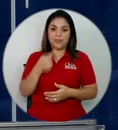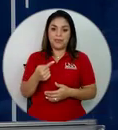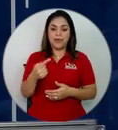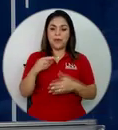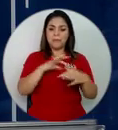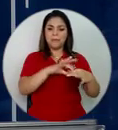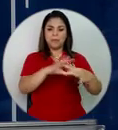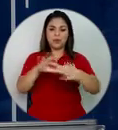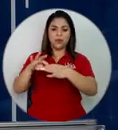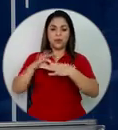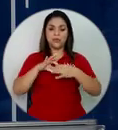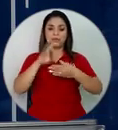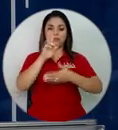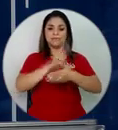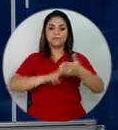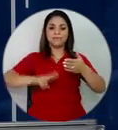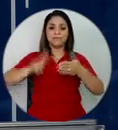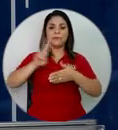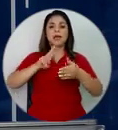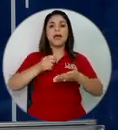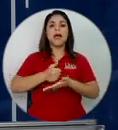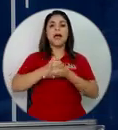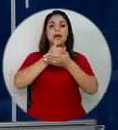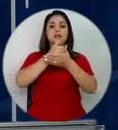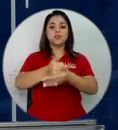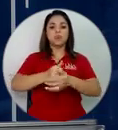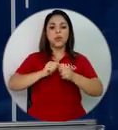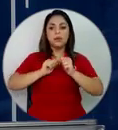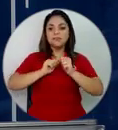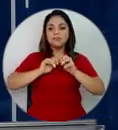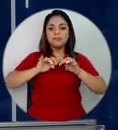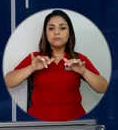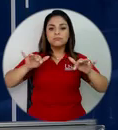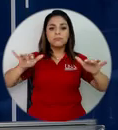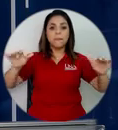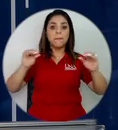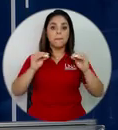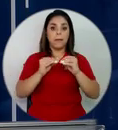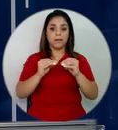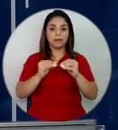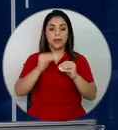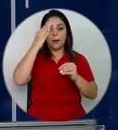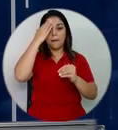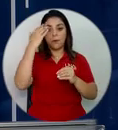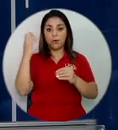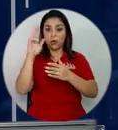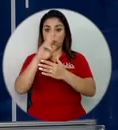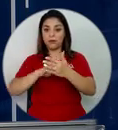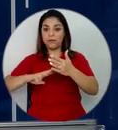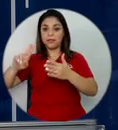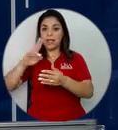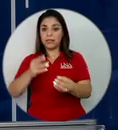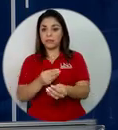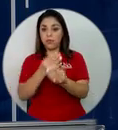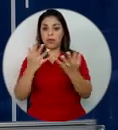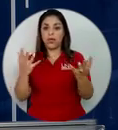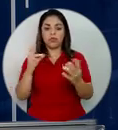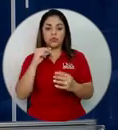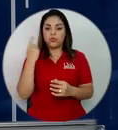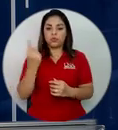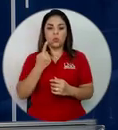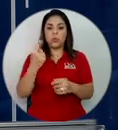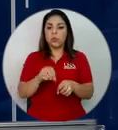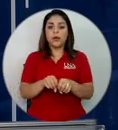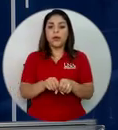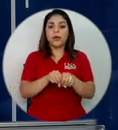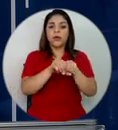eso que usted dice, porque esa vinculación interuniversitaria permite ir más allá desde todo punto de vista, porque las universidades públicas no solo